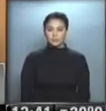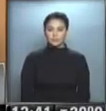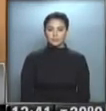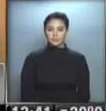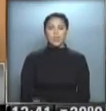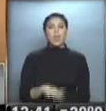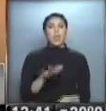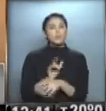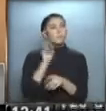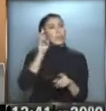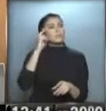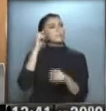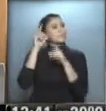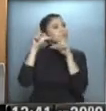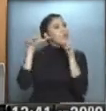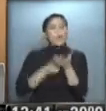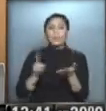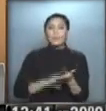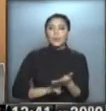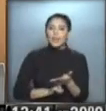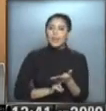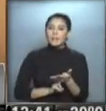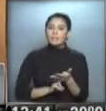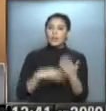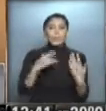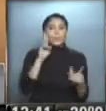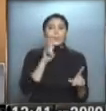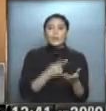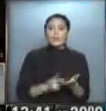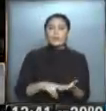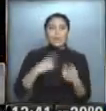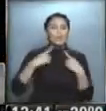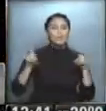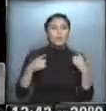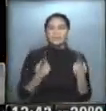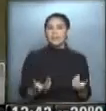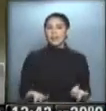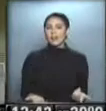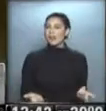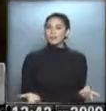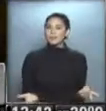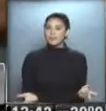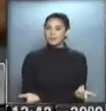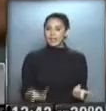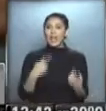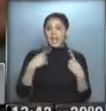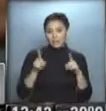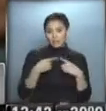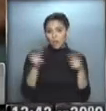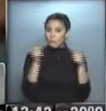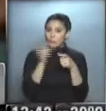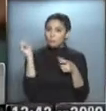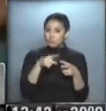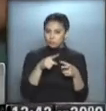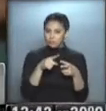Como un espejismo que vuelve, se deja ver de nuevo, mucha música. Bueno, de hecho, la canción de la película, I'm